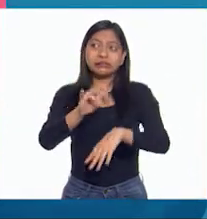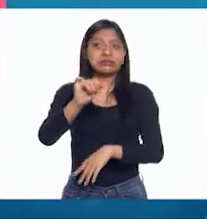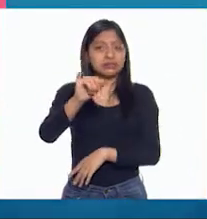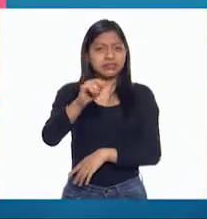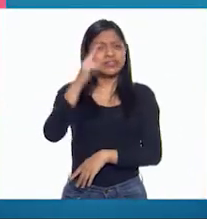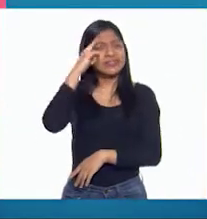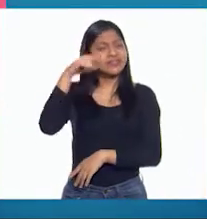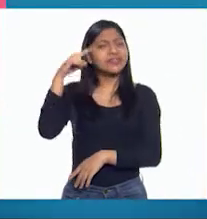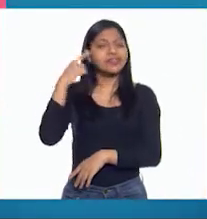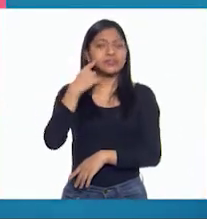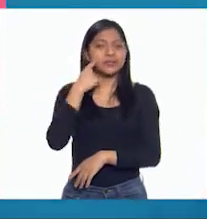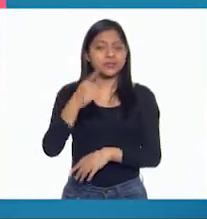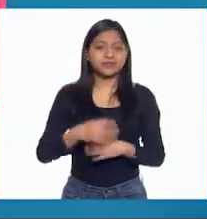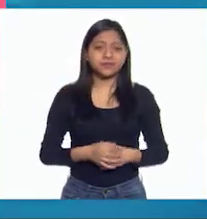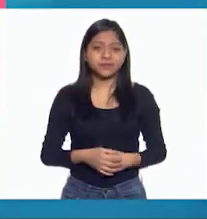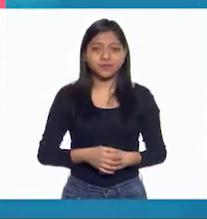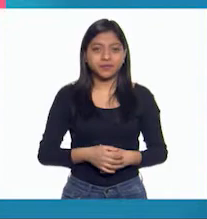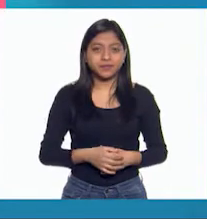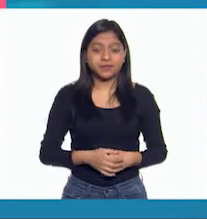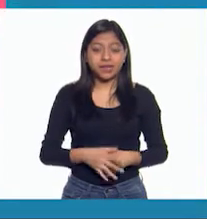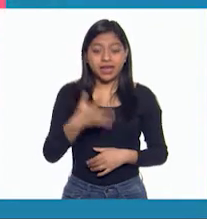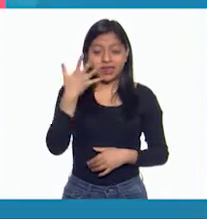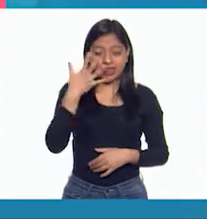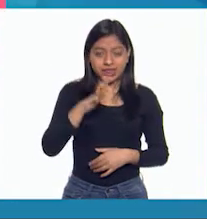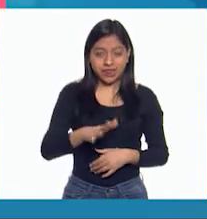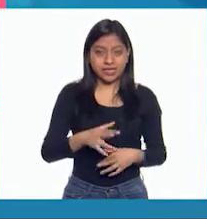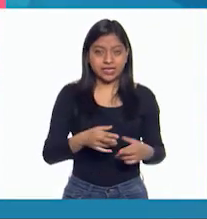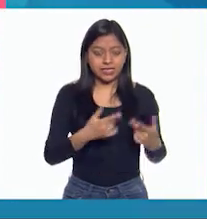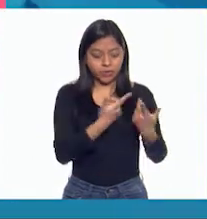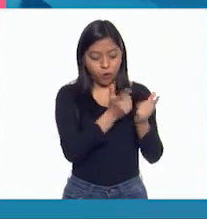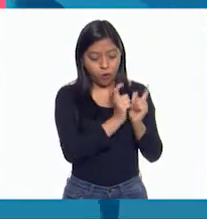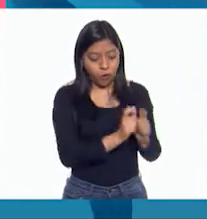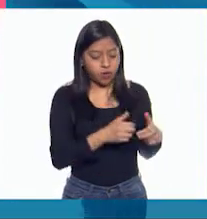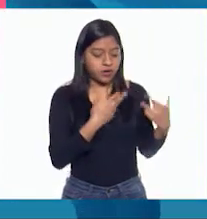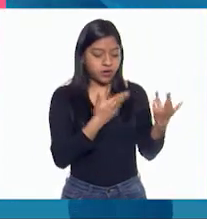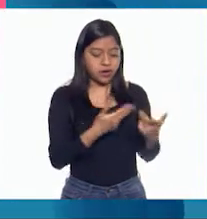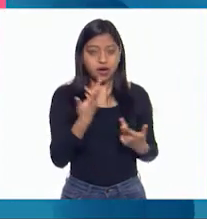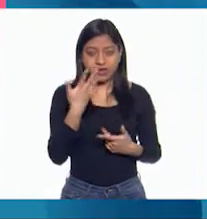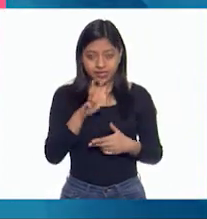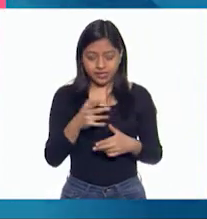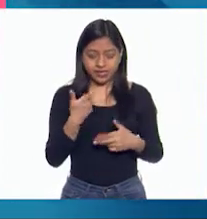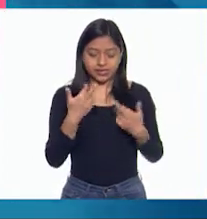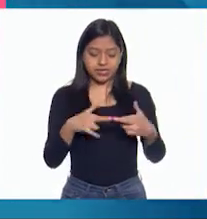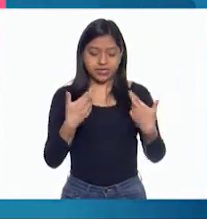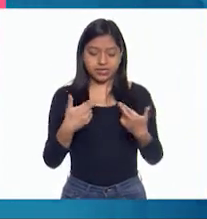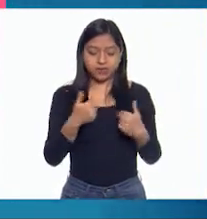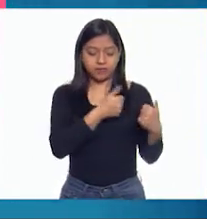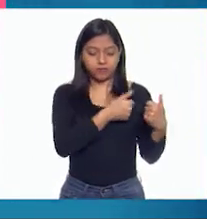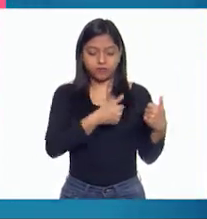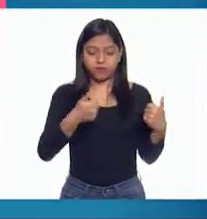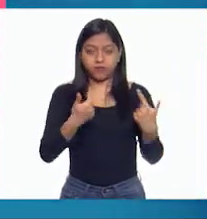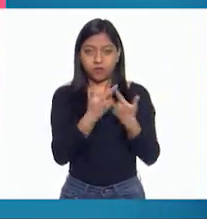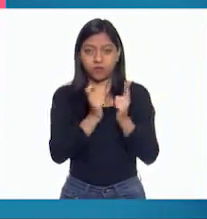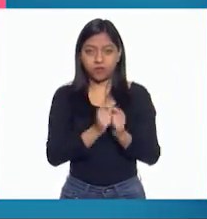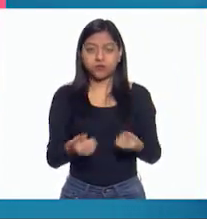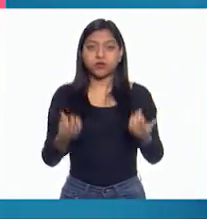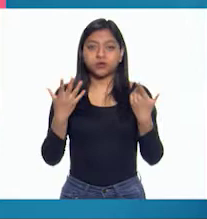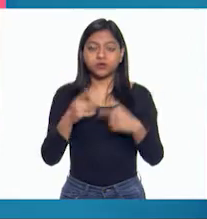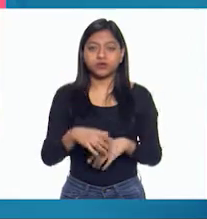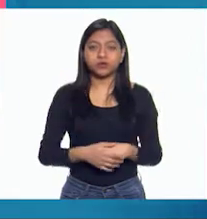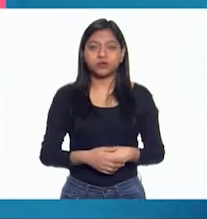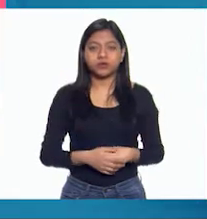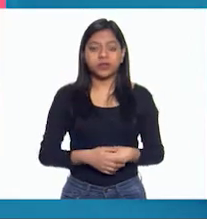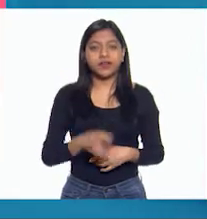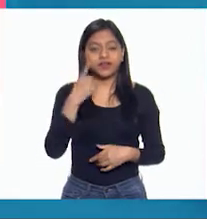muy sencillo. Si das 10 recuerdos para cada grado, ¿cuántos necesitas? Pues 10 por 12